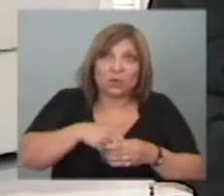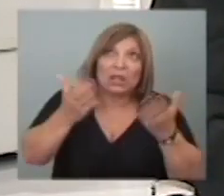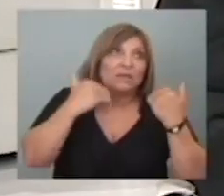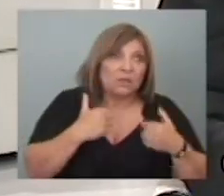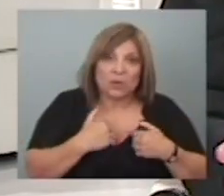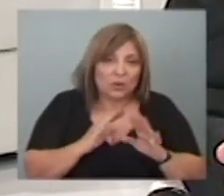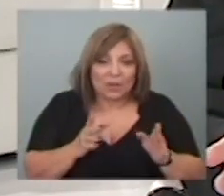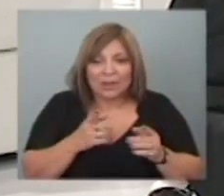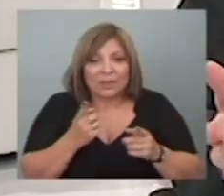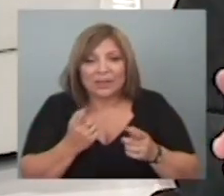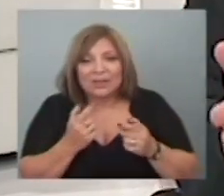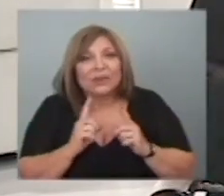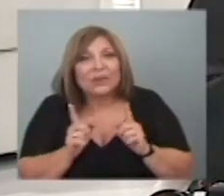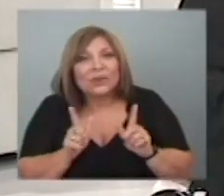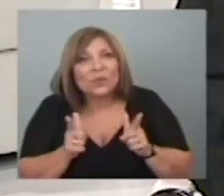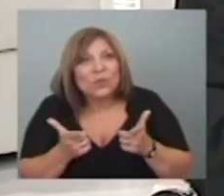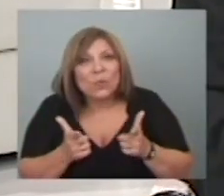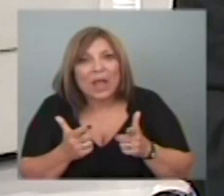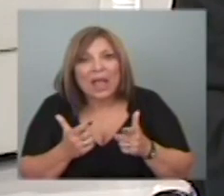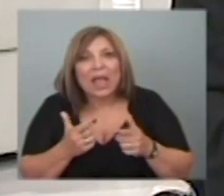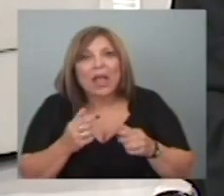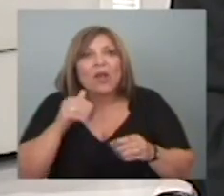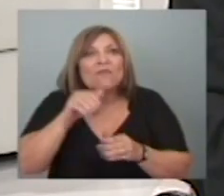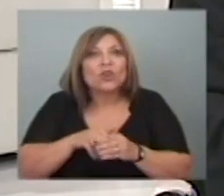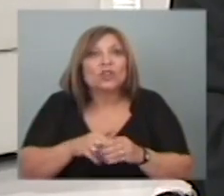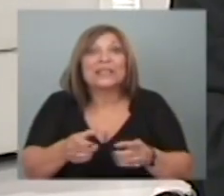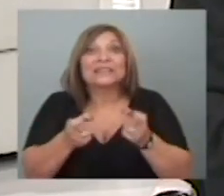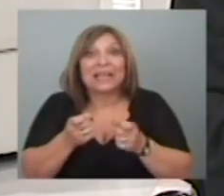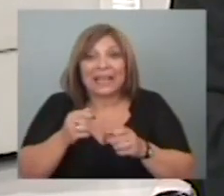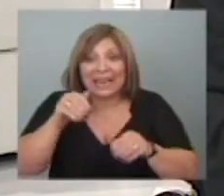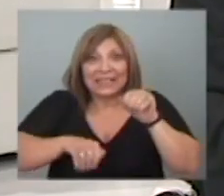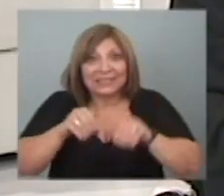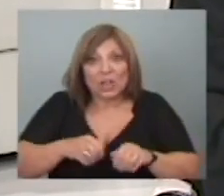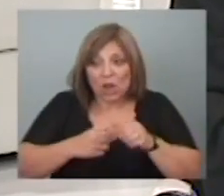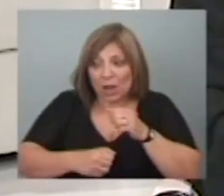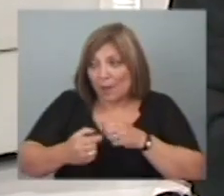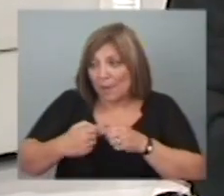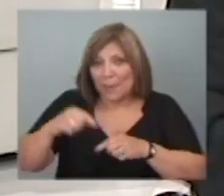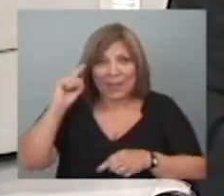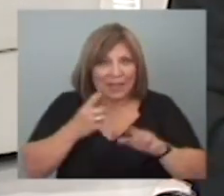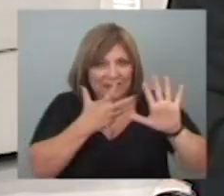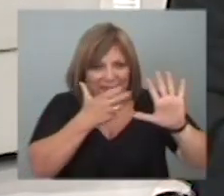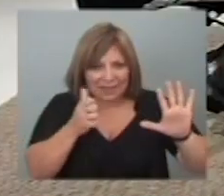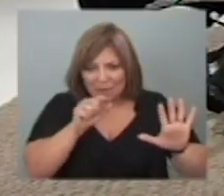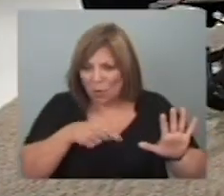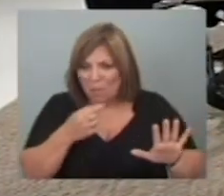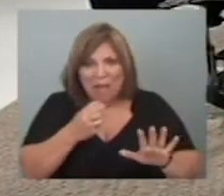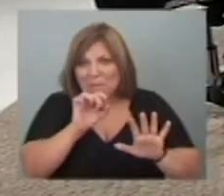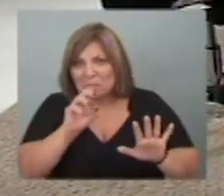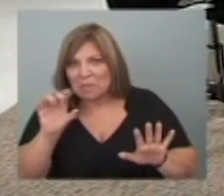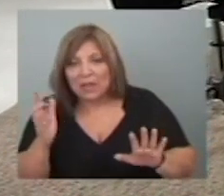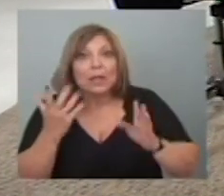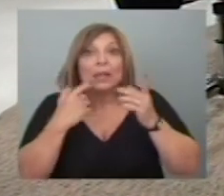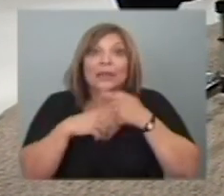no prendió lo que tenía que no llegó a los votos necesarios en la elección pasada, sacó 36, algo. Por